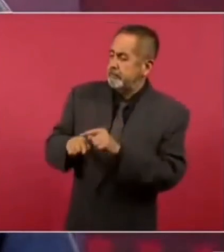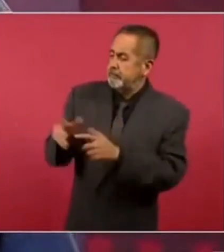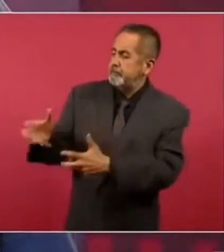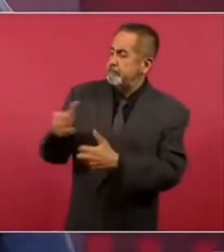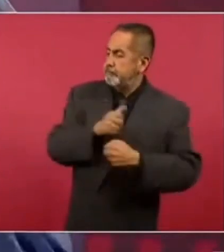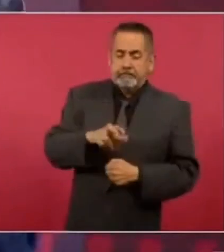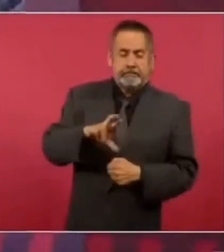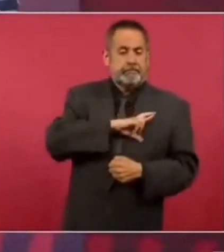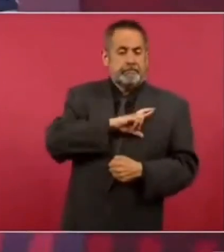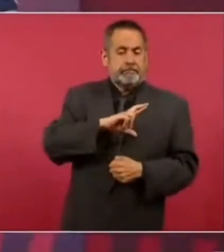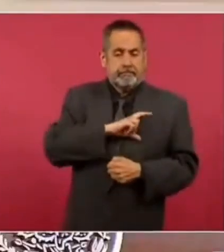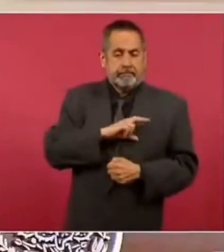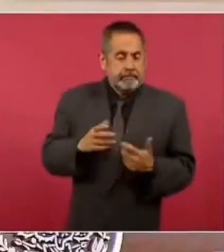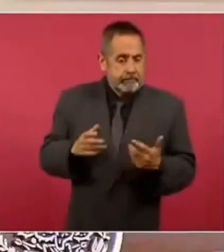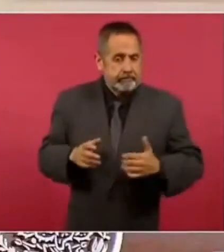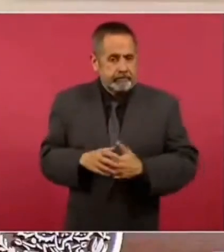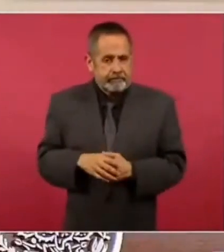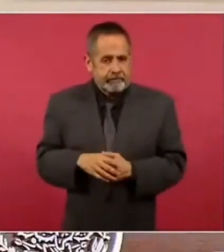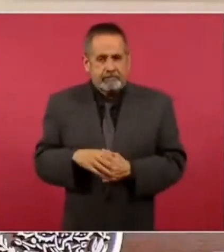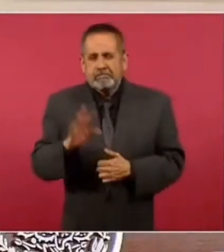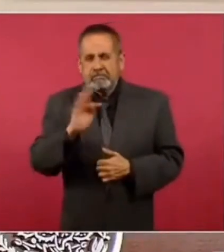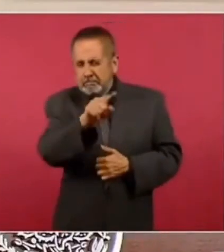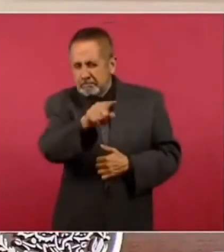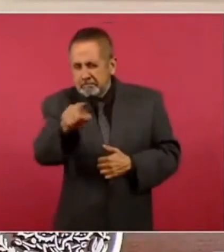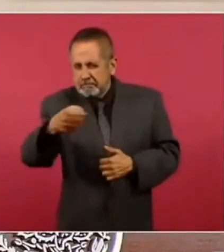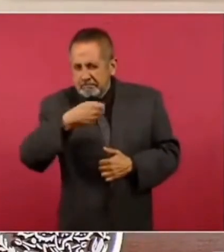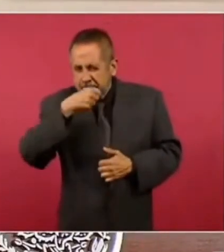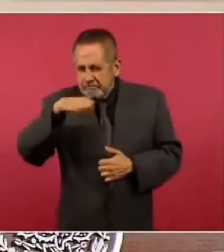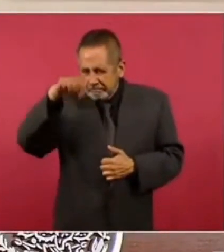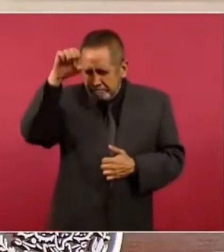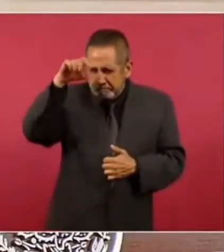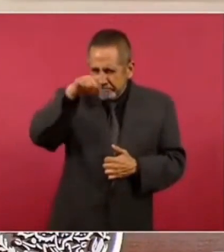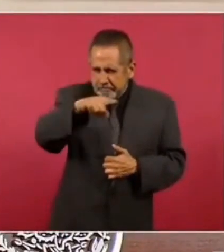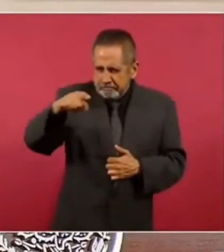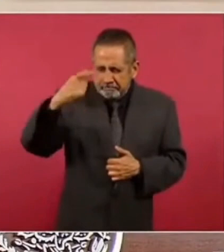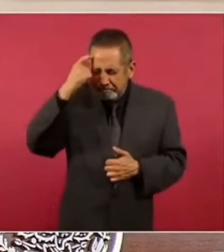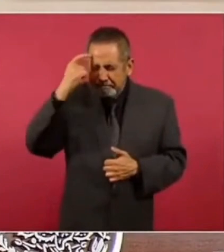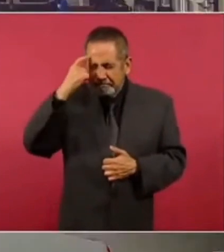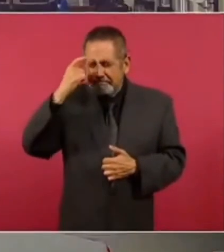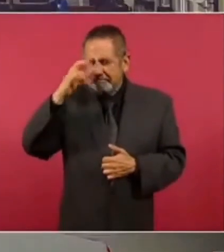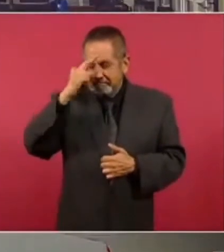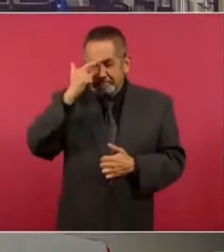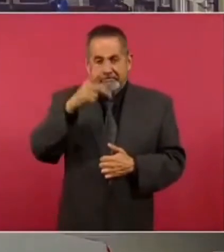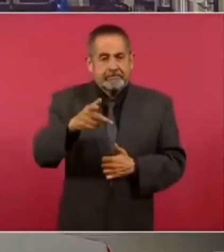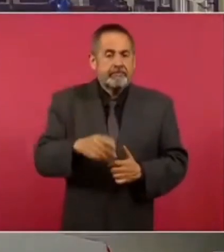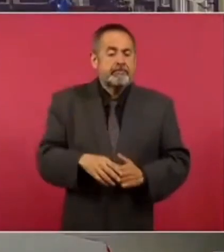la gente de más edad seguramente lo recuerda,